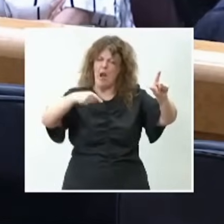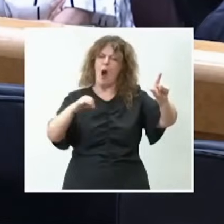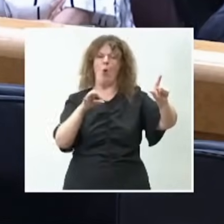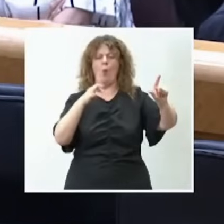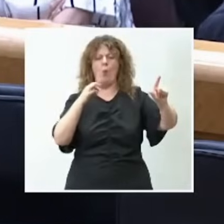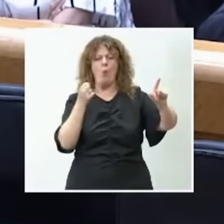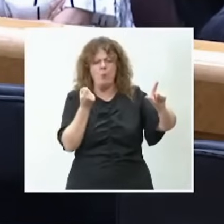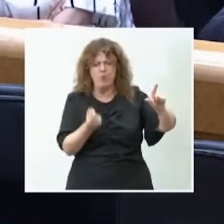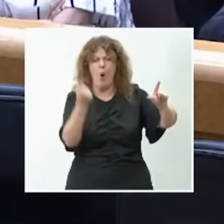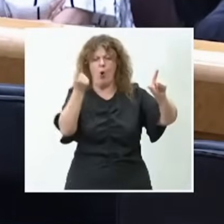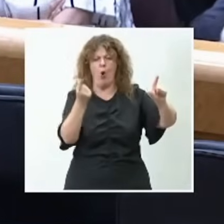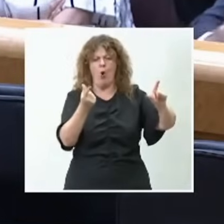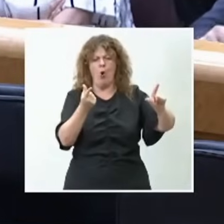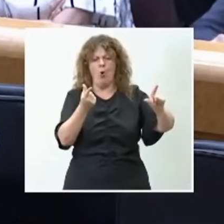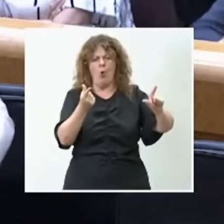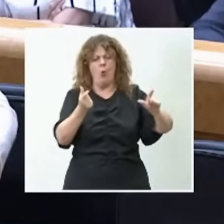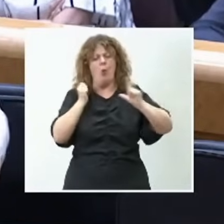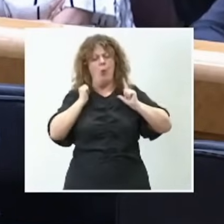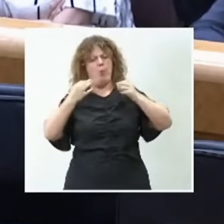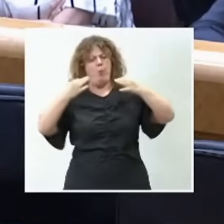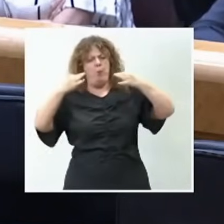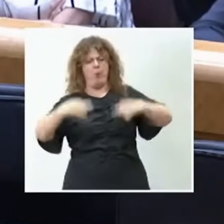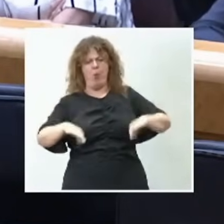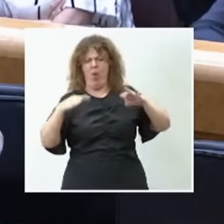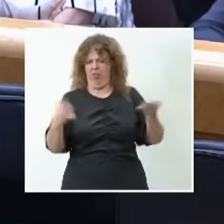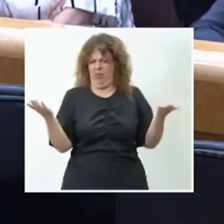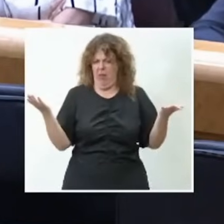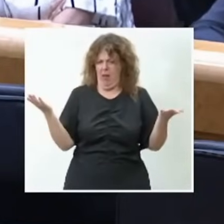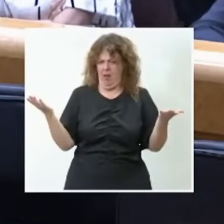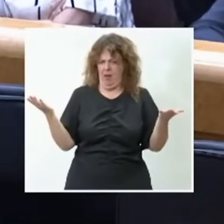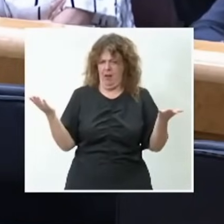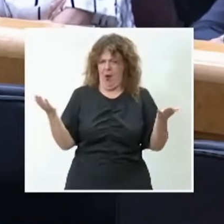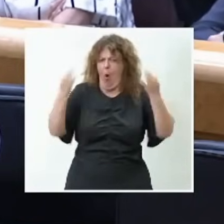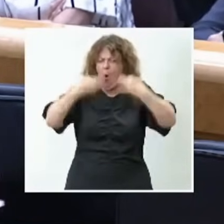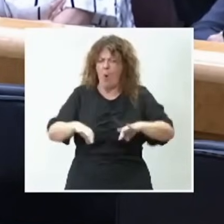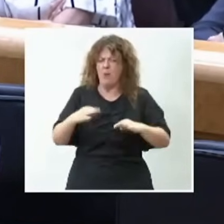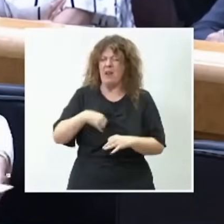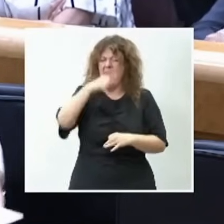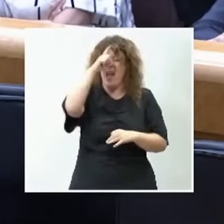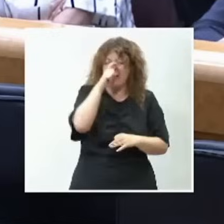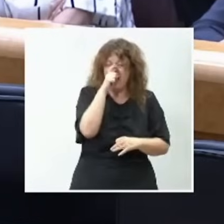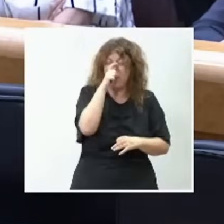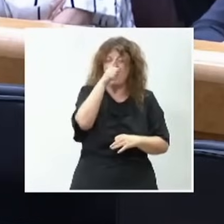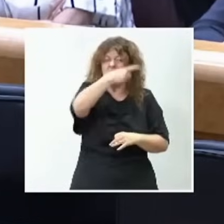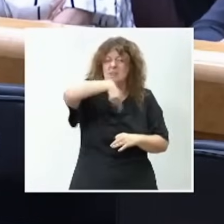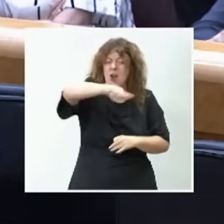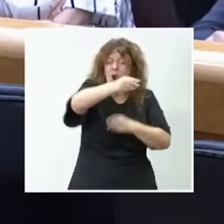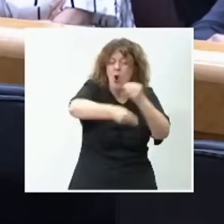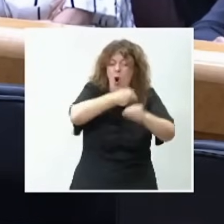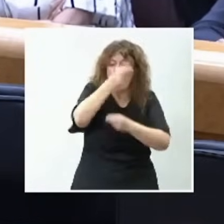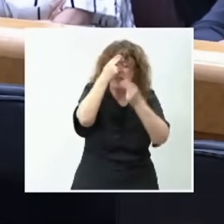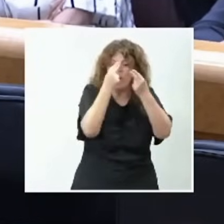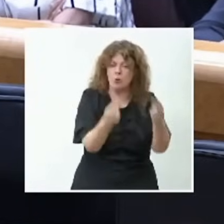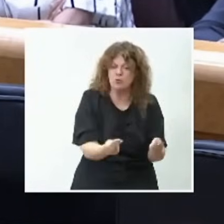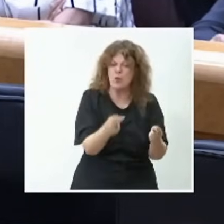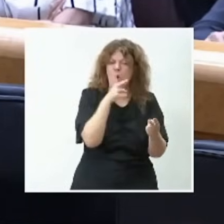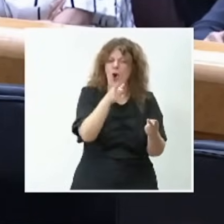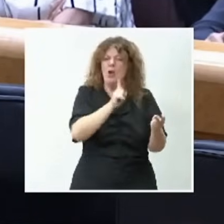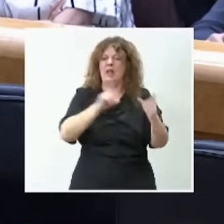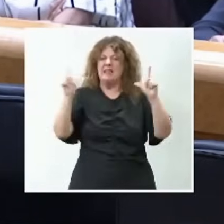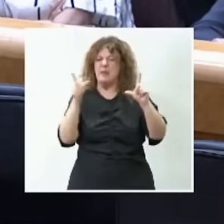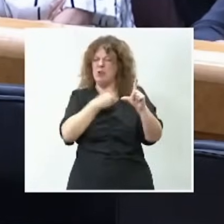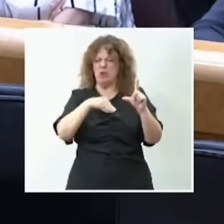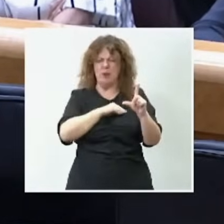del gobierno de José María Aznar fue una época nefasta para la información veraz en España. Fue un escándalo internacional. Se cruzaron límites